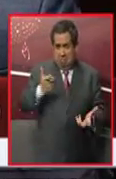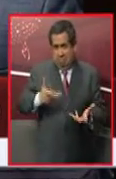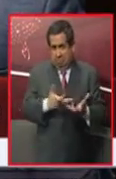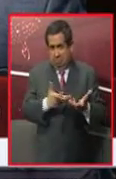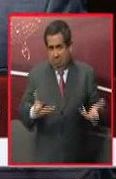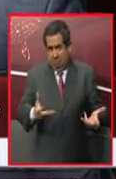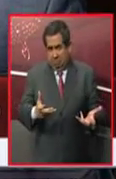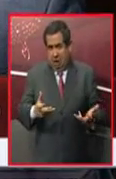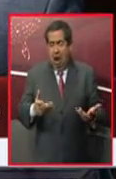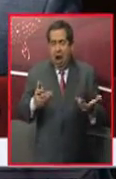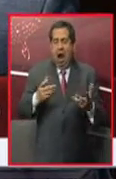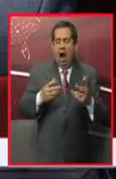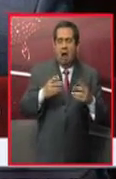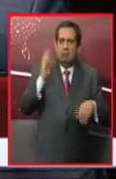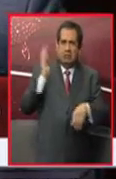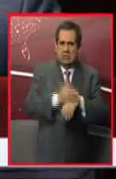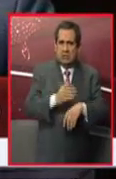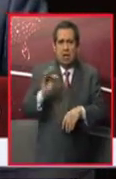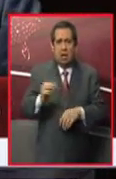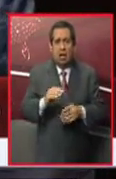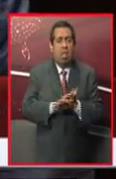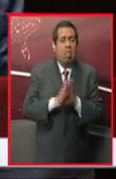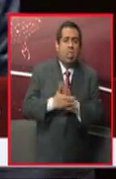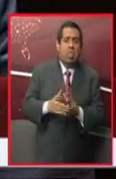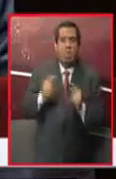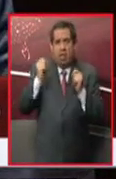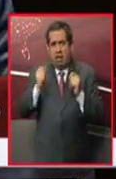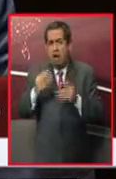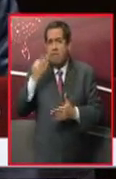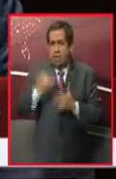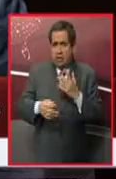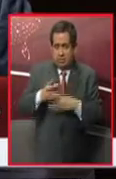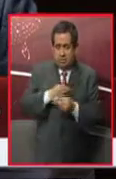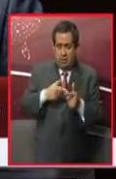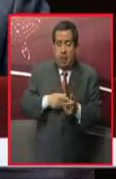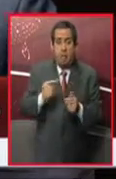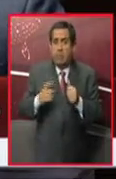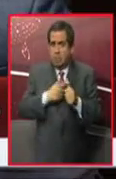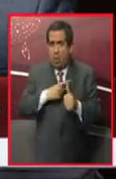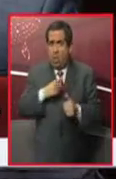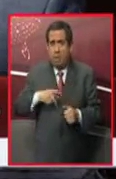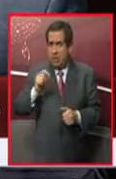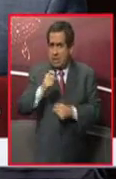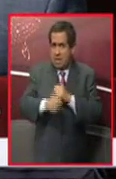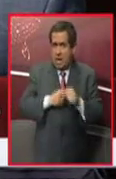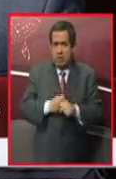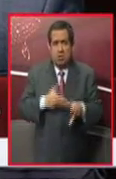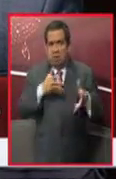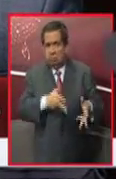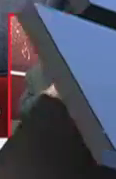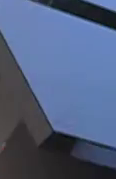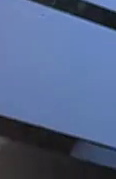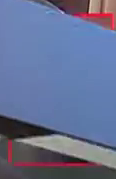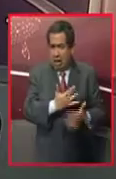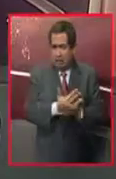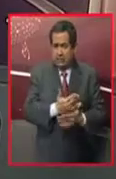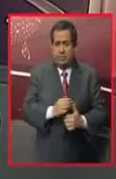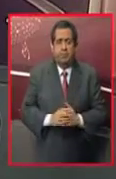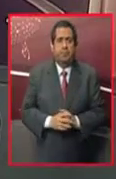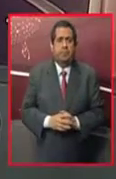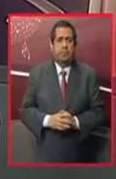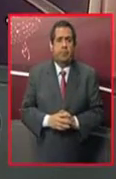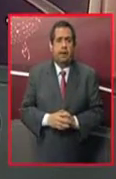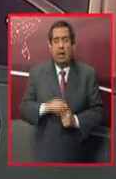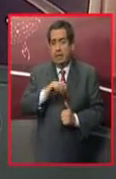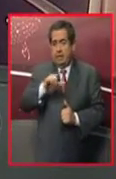uso distintos a la restauración o al manejo forestal sustentable dentro de los 20 años siguientes a que haya ocurrido un incendio.